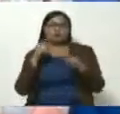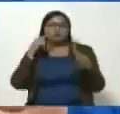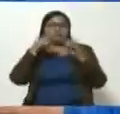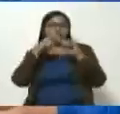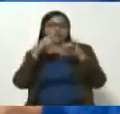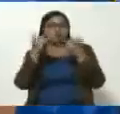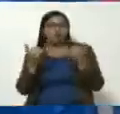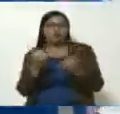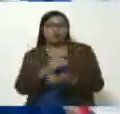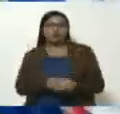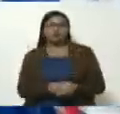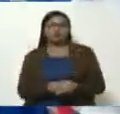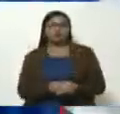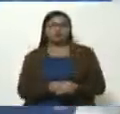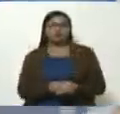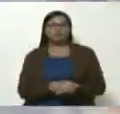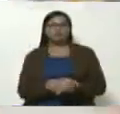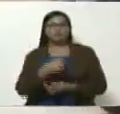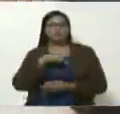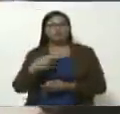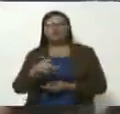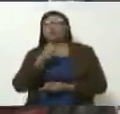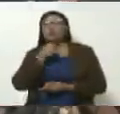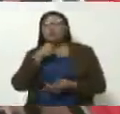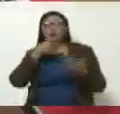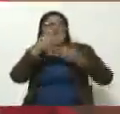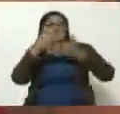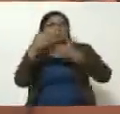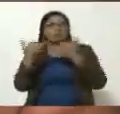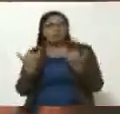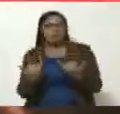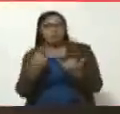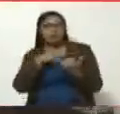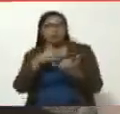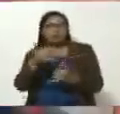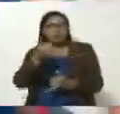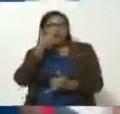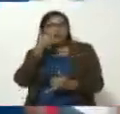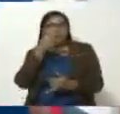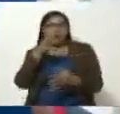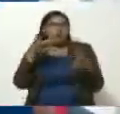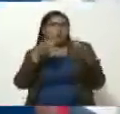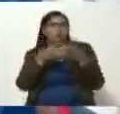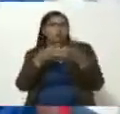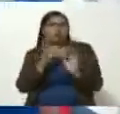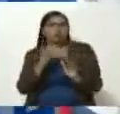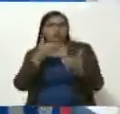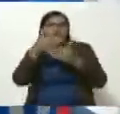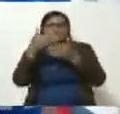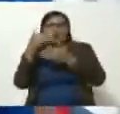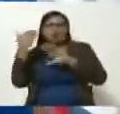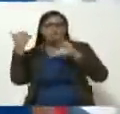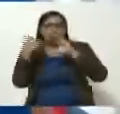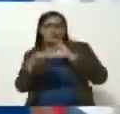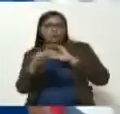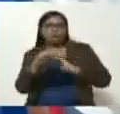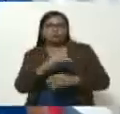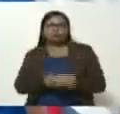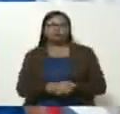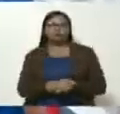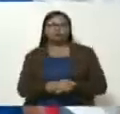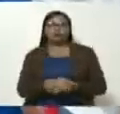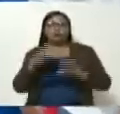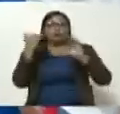concentraciones. A mí me gustaría compartir contigo, si me das tu teléfono o el equipo, te comparto